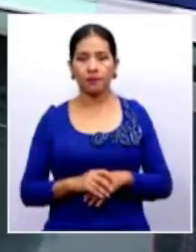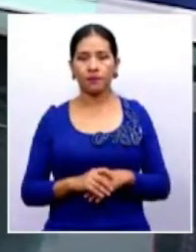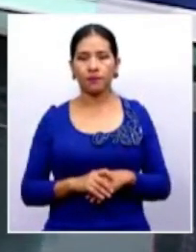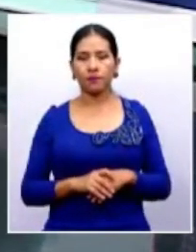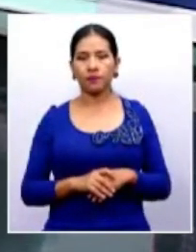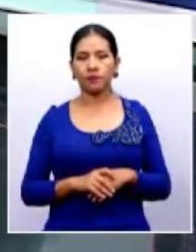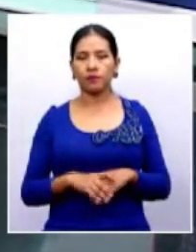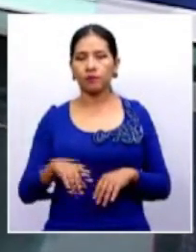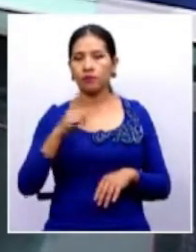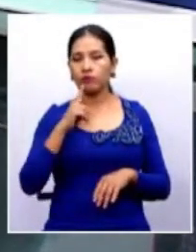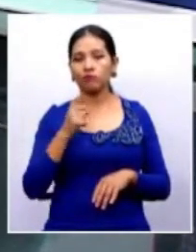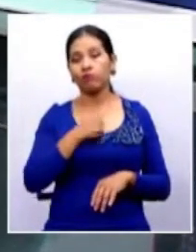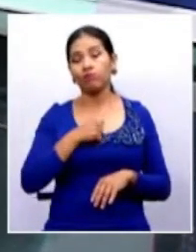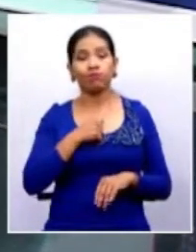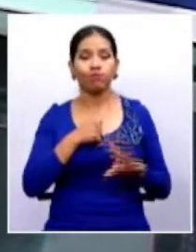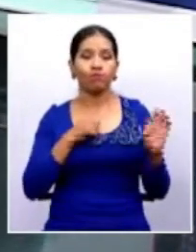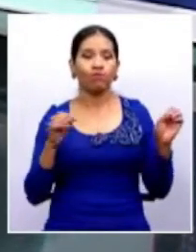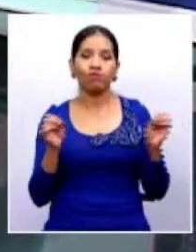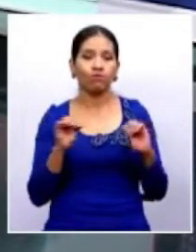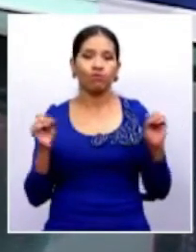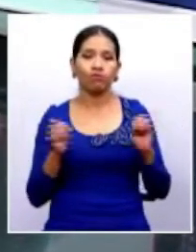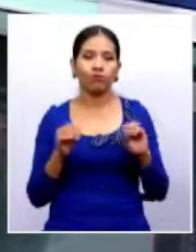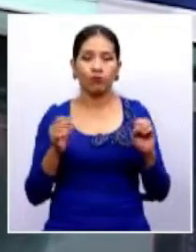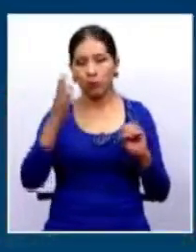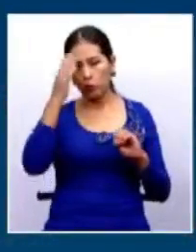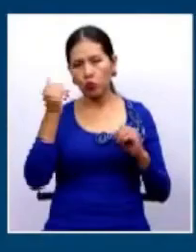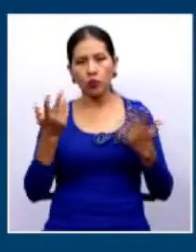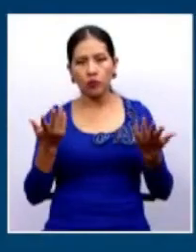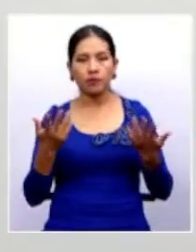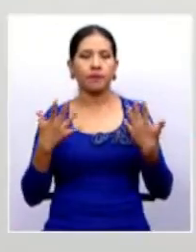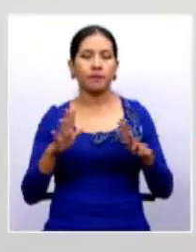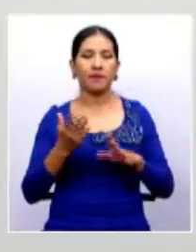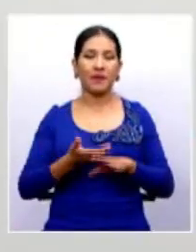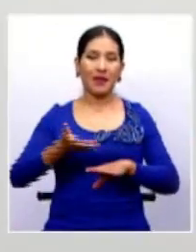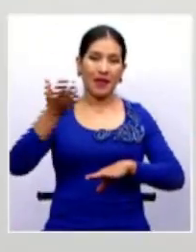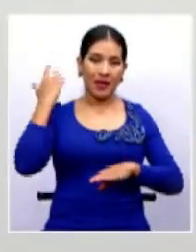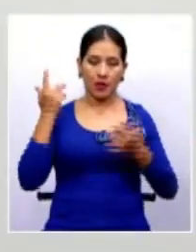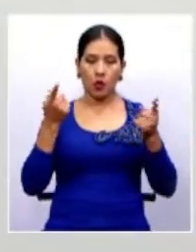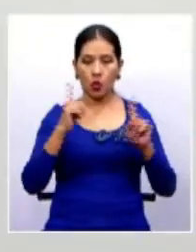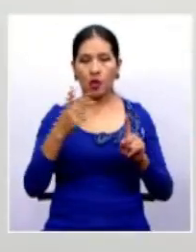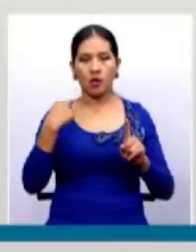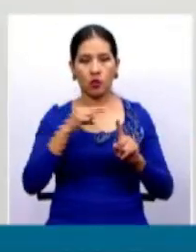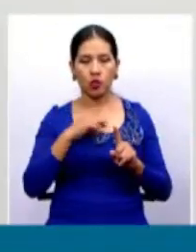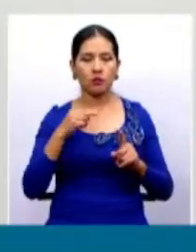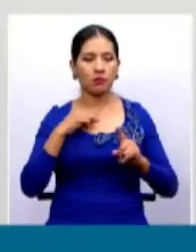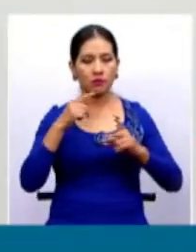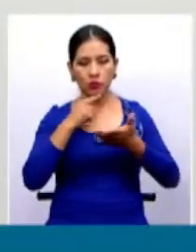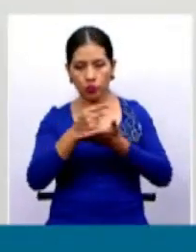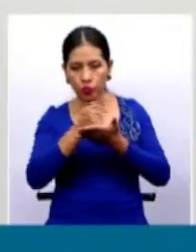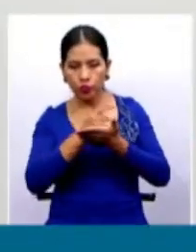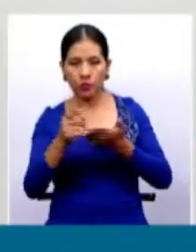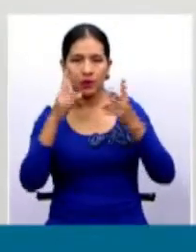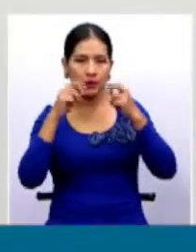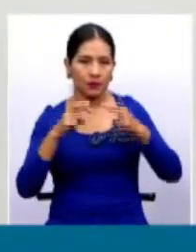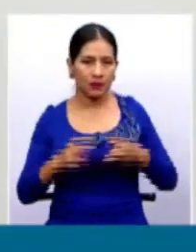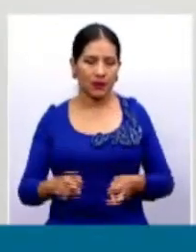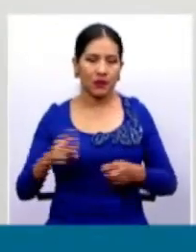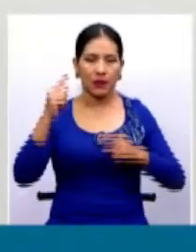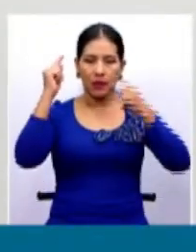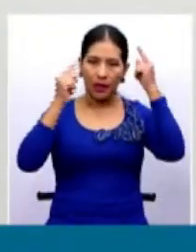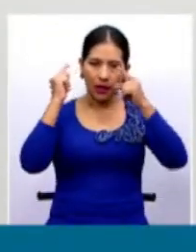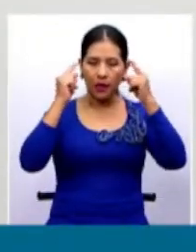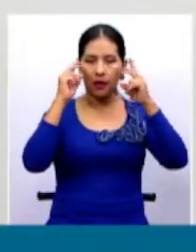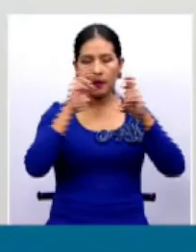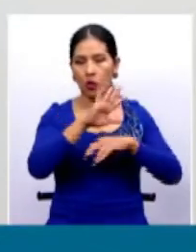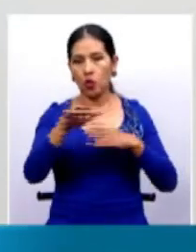lamentablemente no cuando empezamos el debate de la construcción de la revisión el análisis reflexión